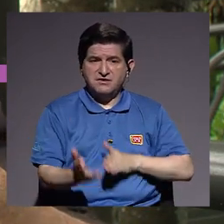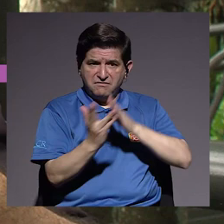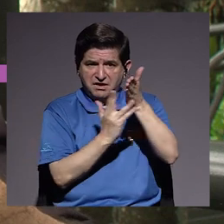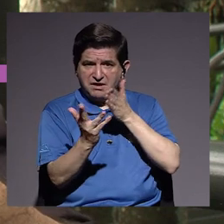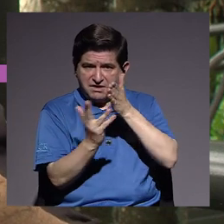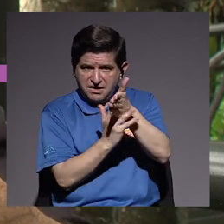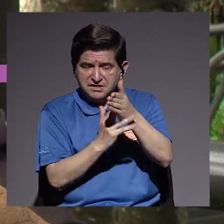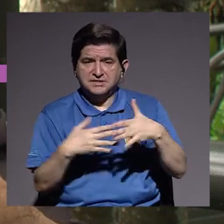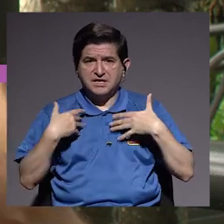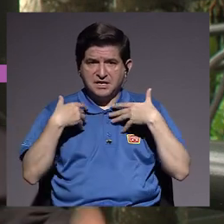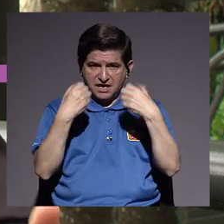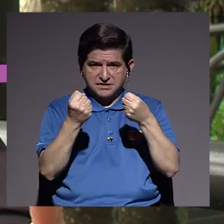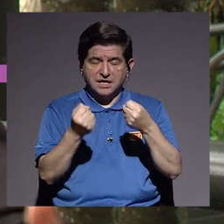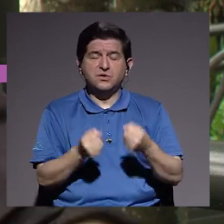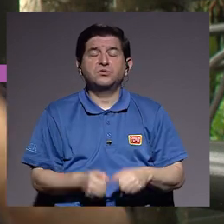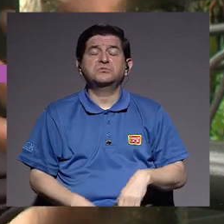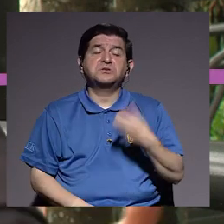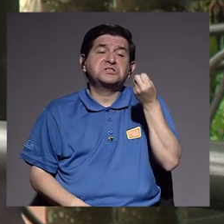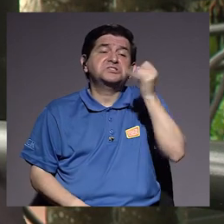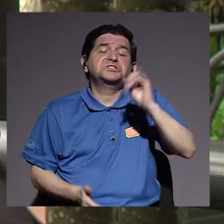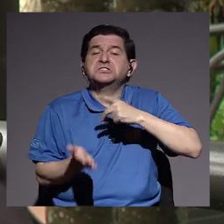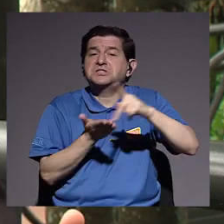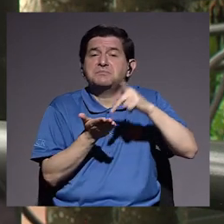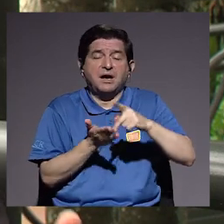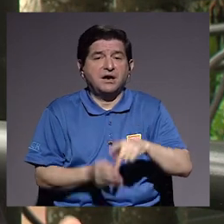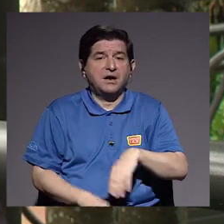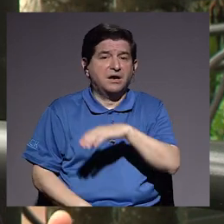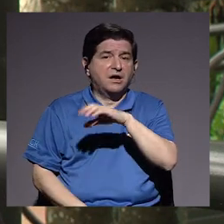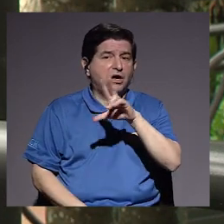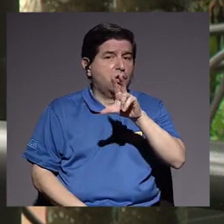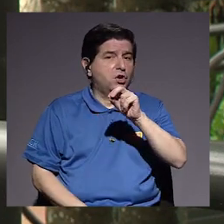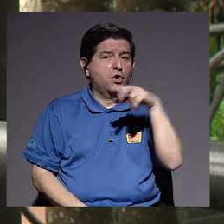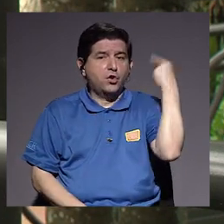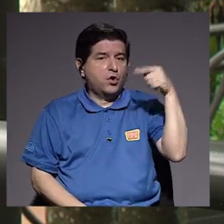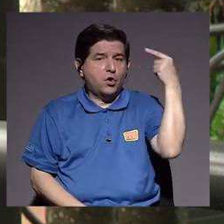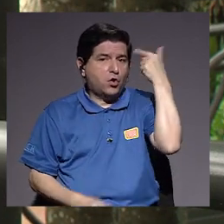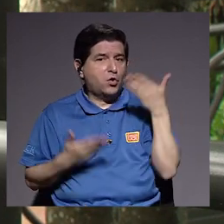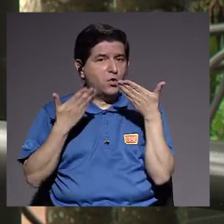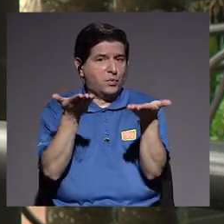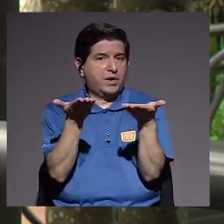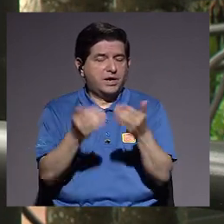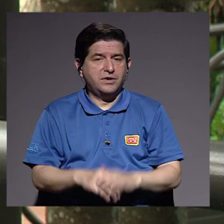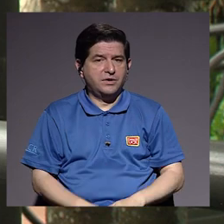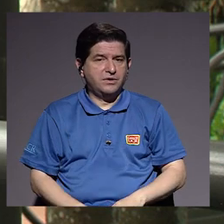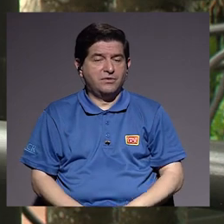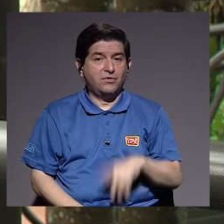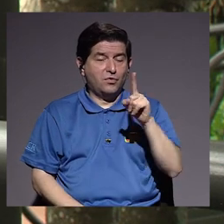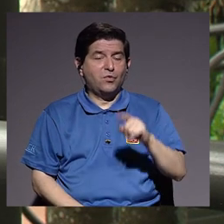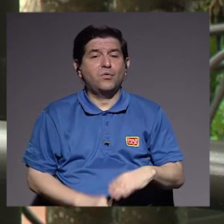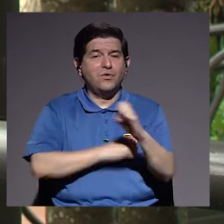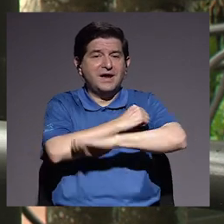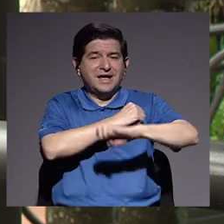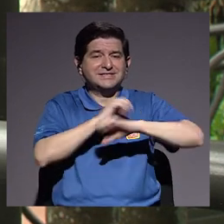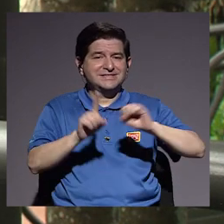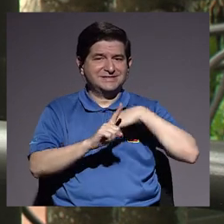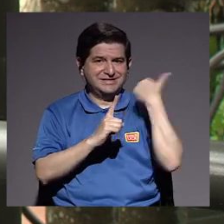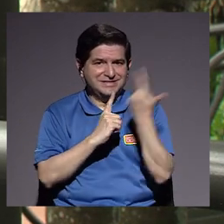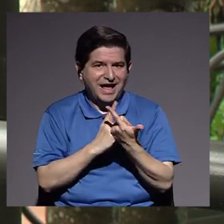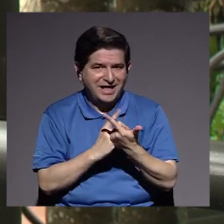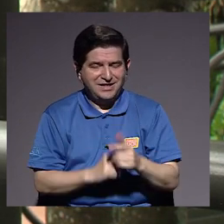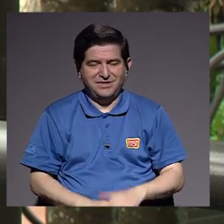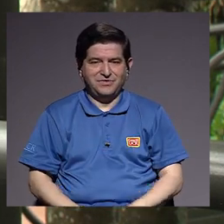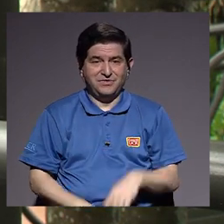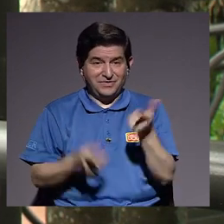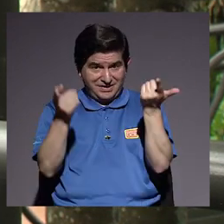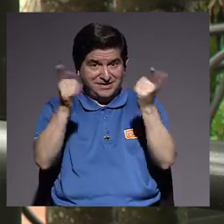básicamente acceder a la salud que puedan pagar y que no la debería dar el Estado. El Estado social, además, que hay que ponerle acento, no es